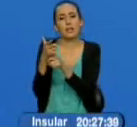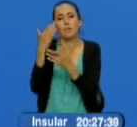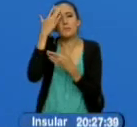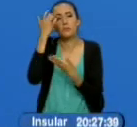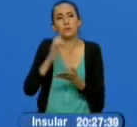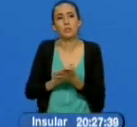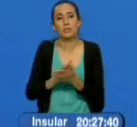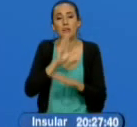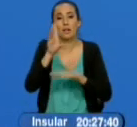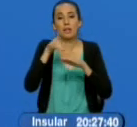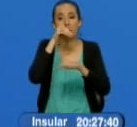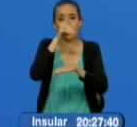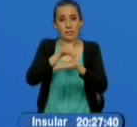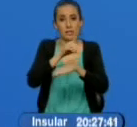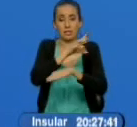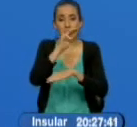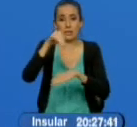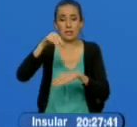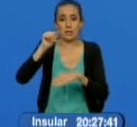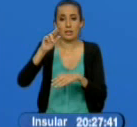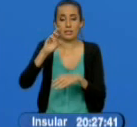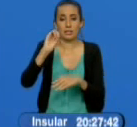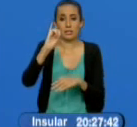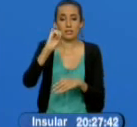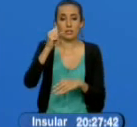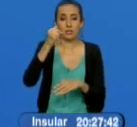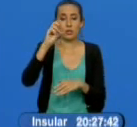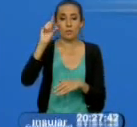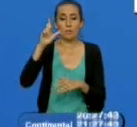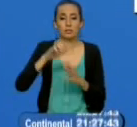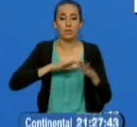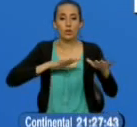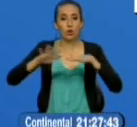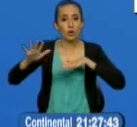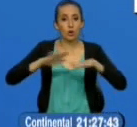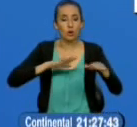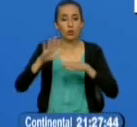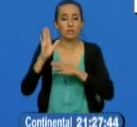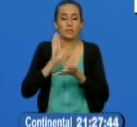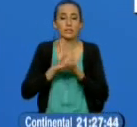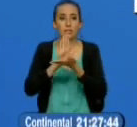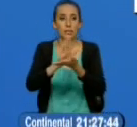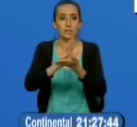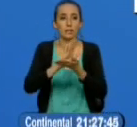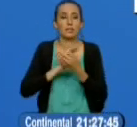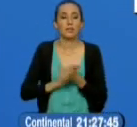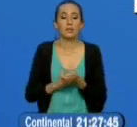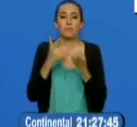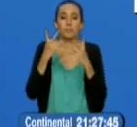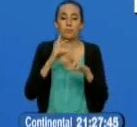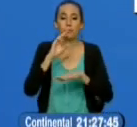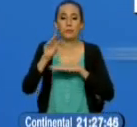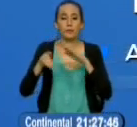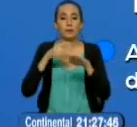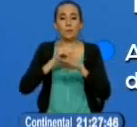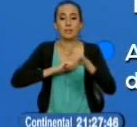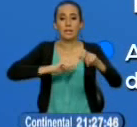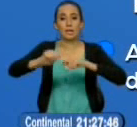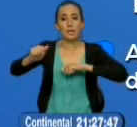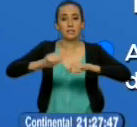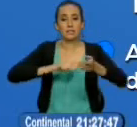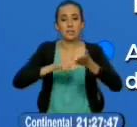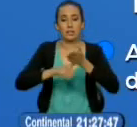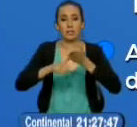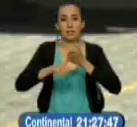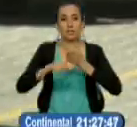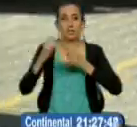directora general del Hospital Carlos Andrade Marín, coordinadora nacional del Instituto Ecuatoriano de Seguridad Social y asesora del despacho del Ministerio